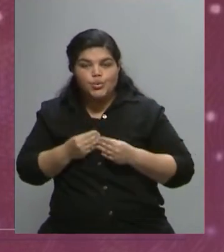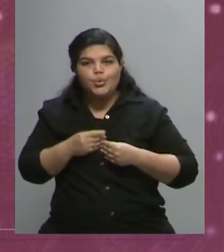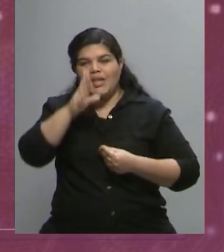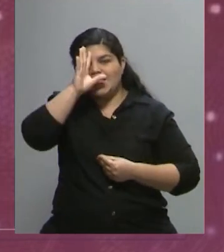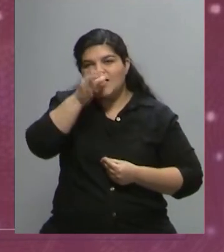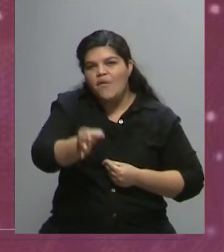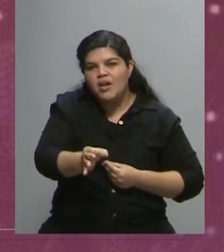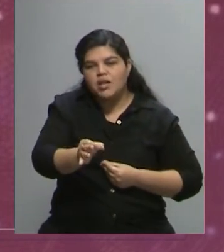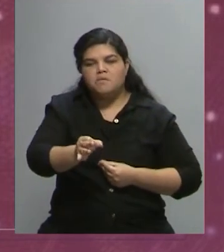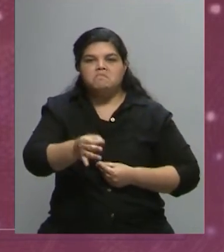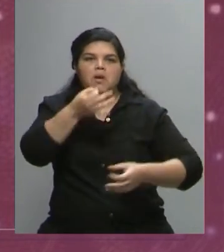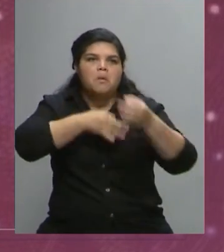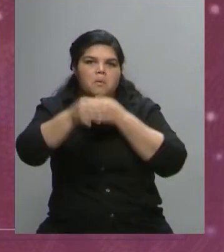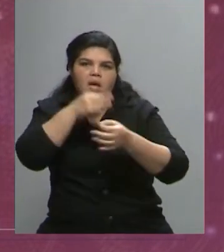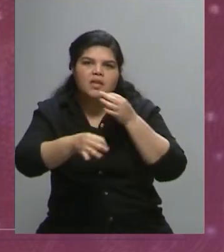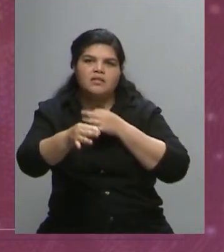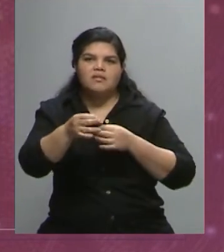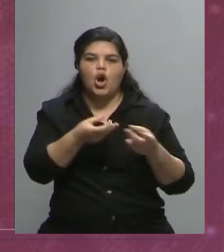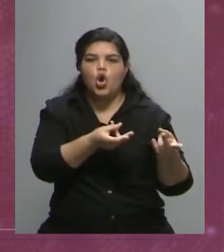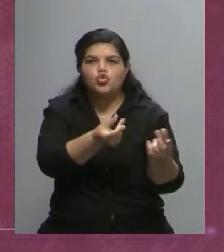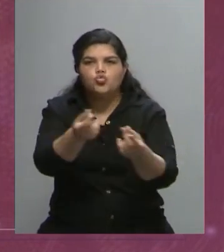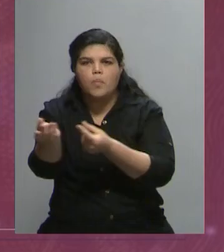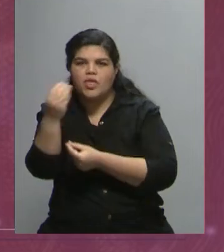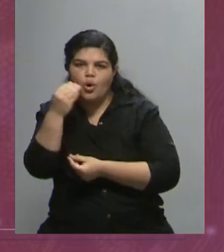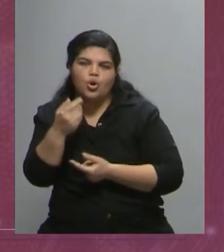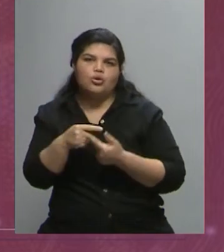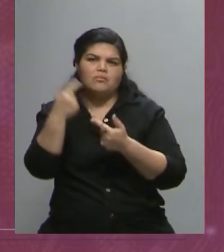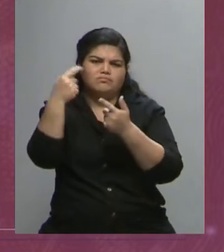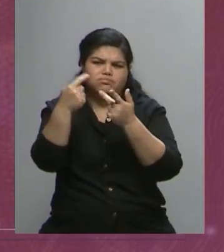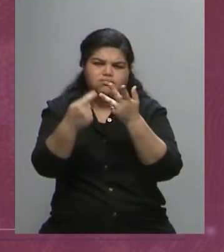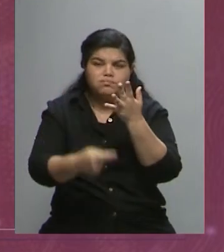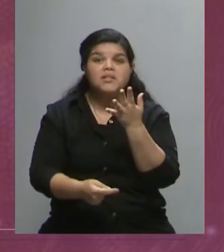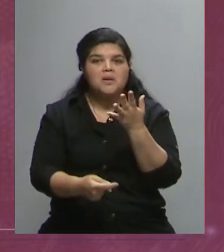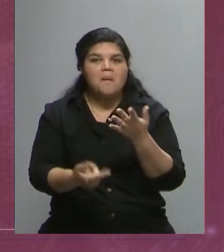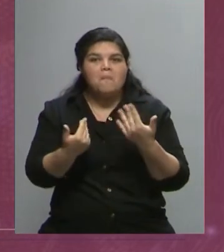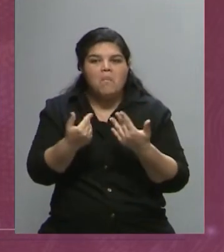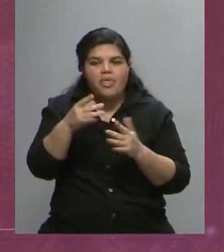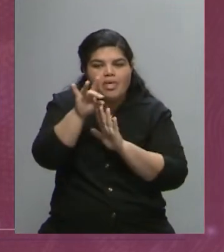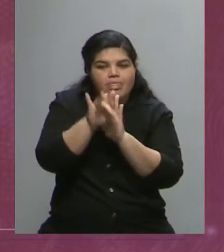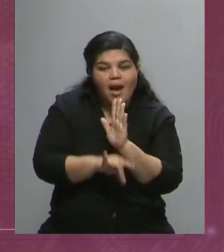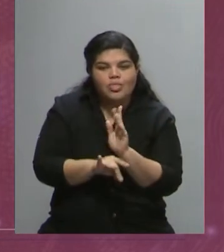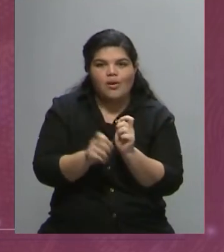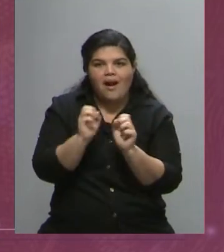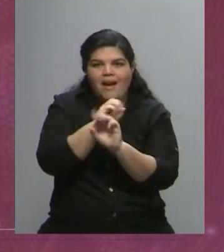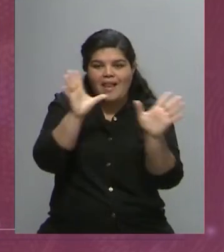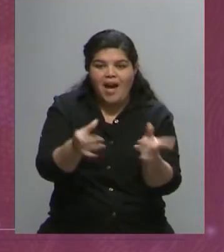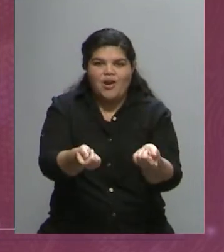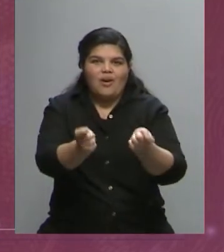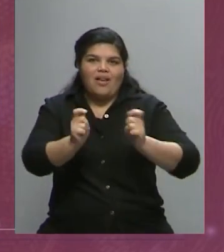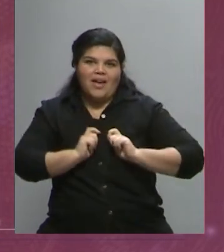de sus ventas, sus productos, sus consumidores, sus votantes, etcétera, etcétera. Entonces, en definitiva, me parece que es una gran oportunidad para